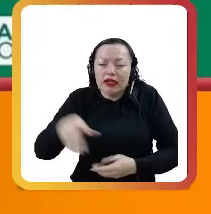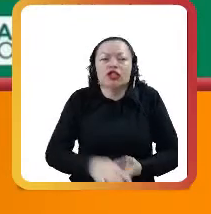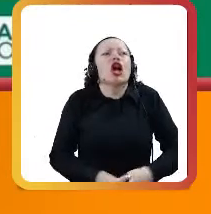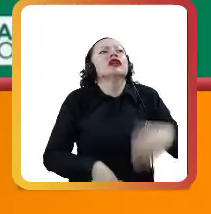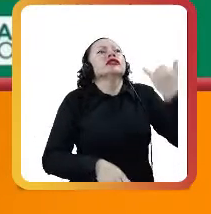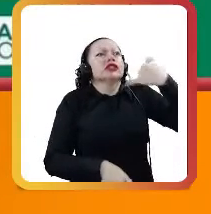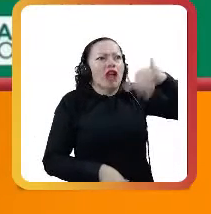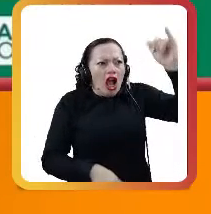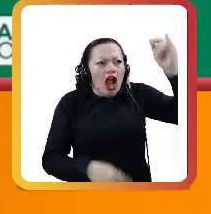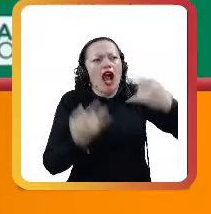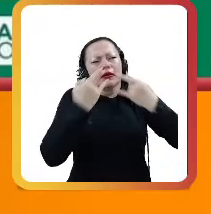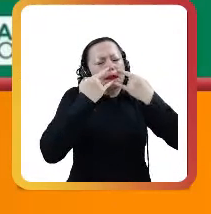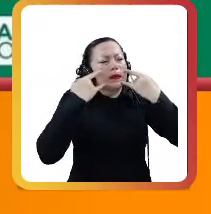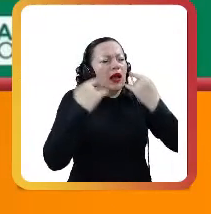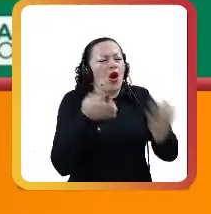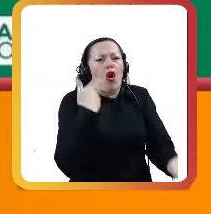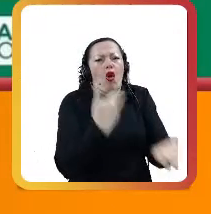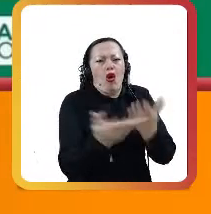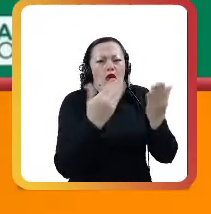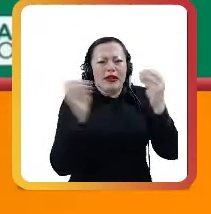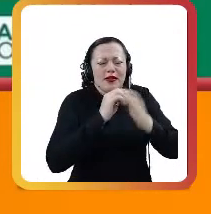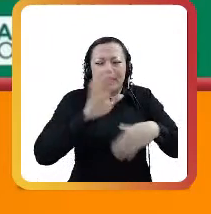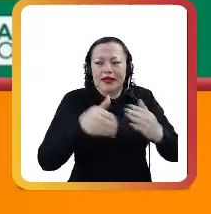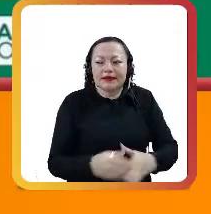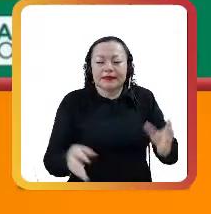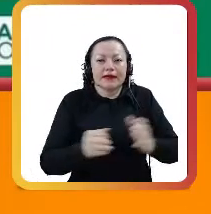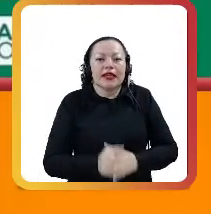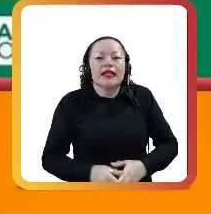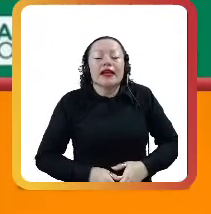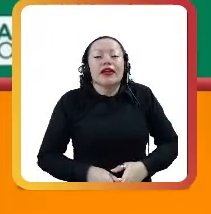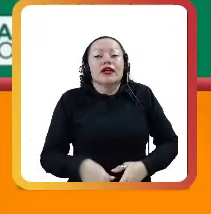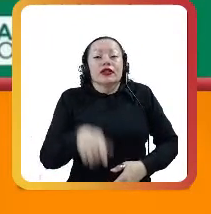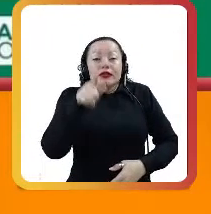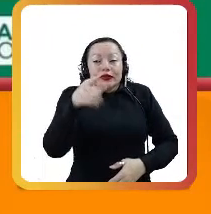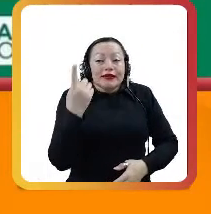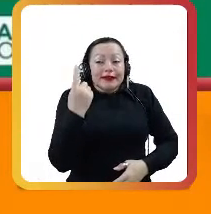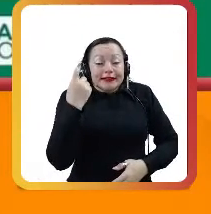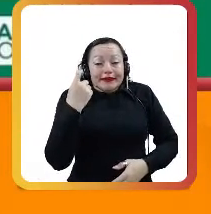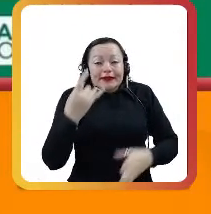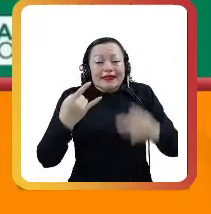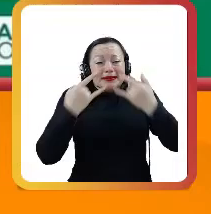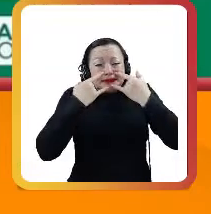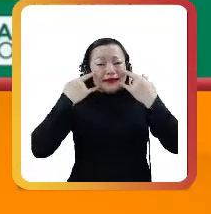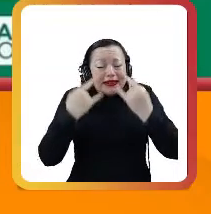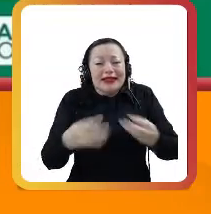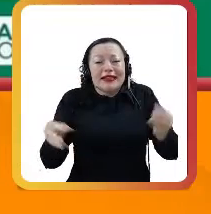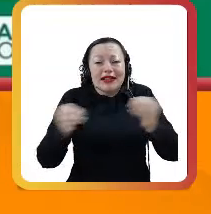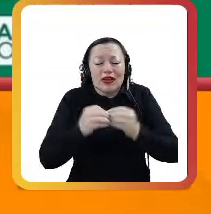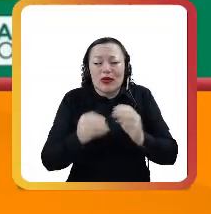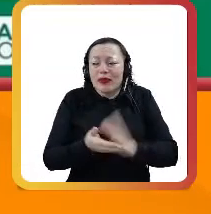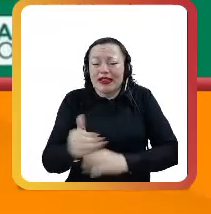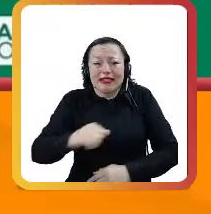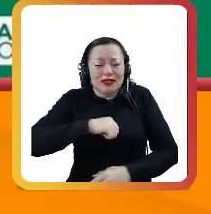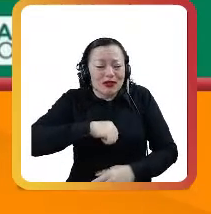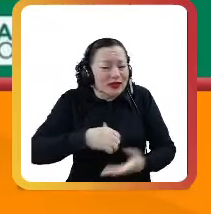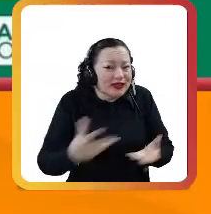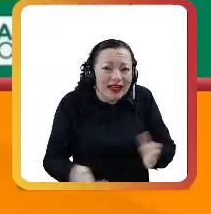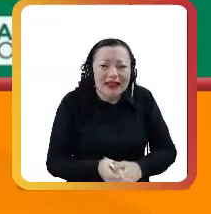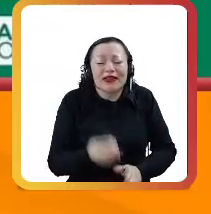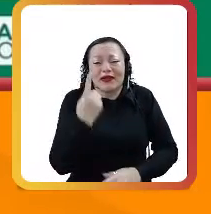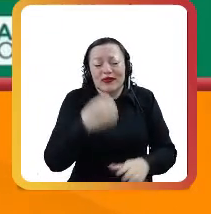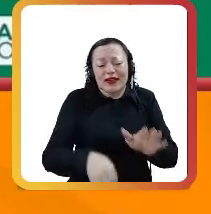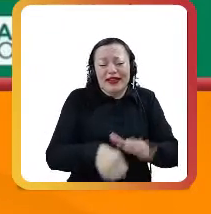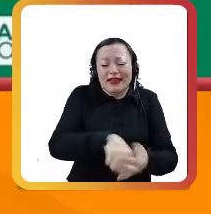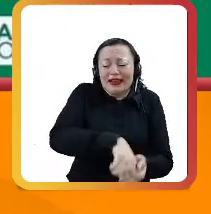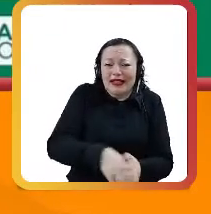También, ya compré el tapabocas. Bueno, pues para los que no han conseguido el tapabocas, no tienen todavía el alcohol y no